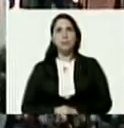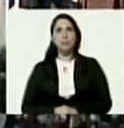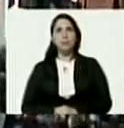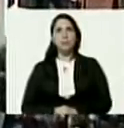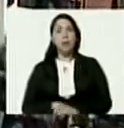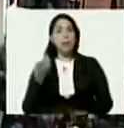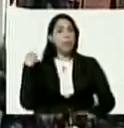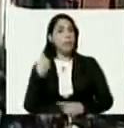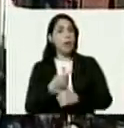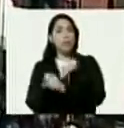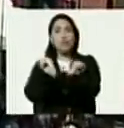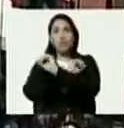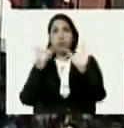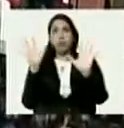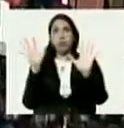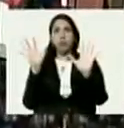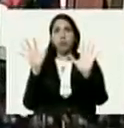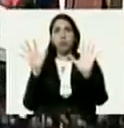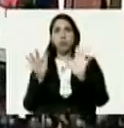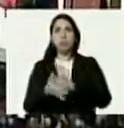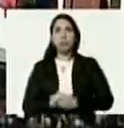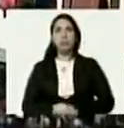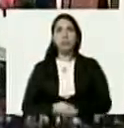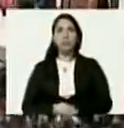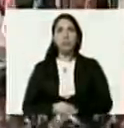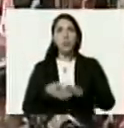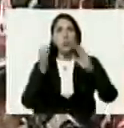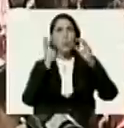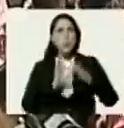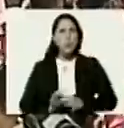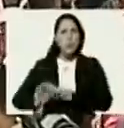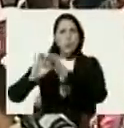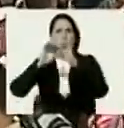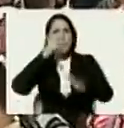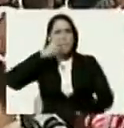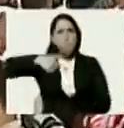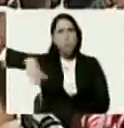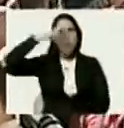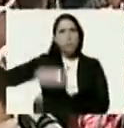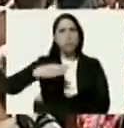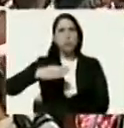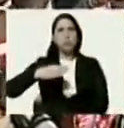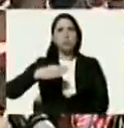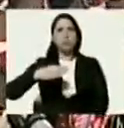Tenemos que tener claro que es la unión cívico-militar,